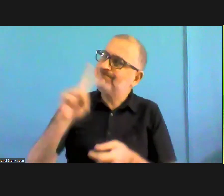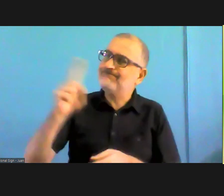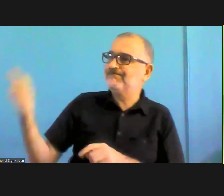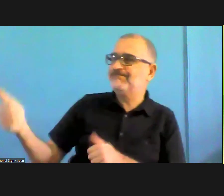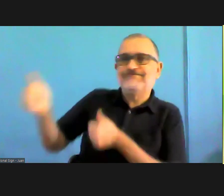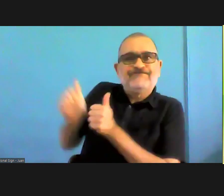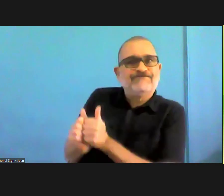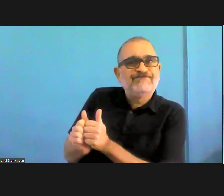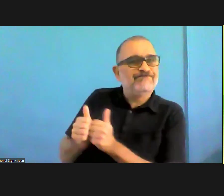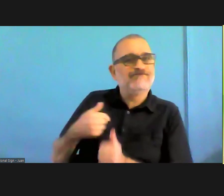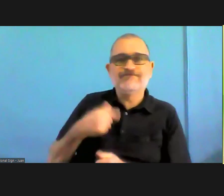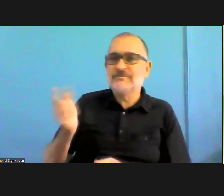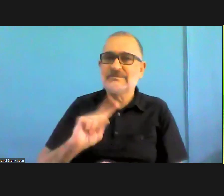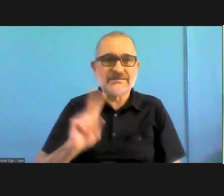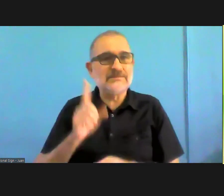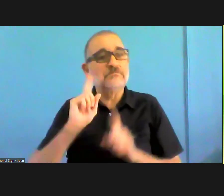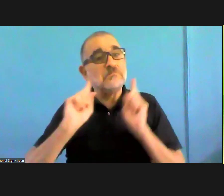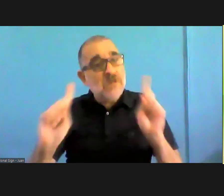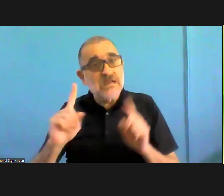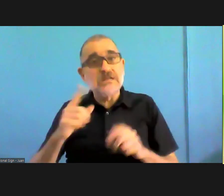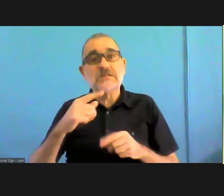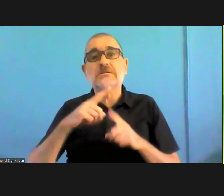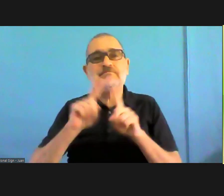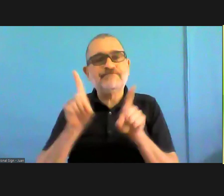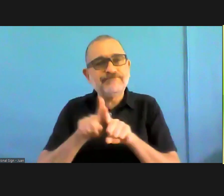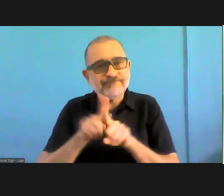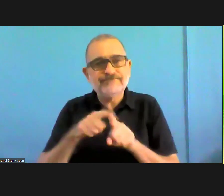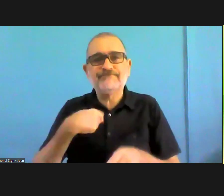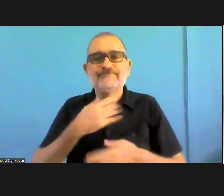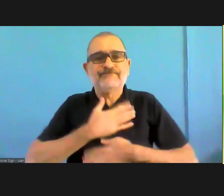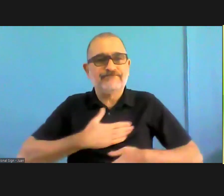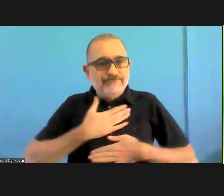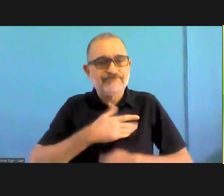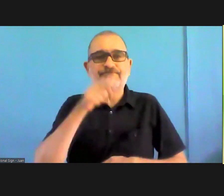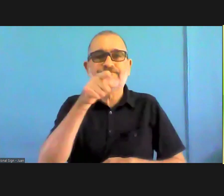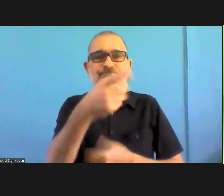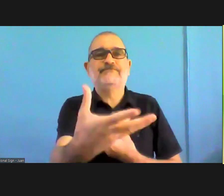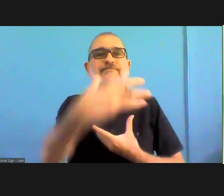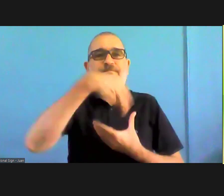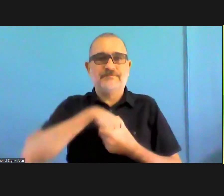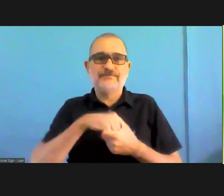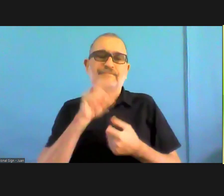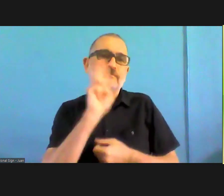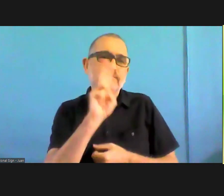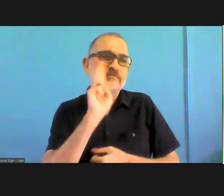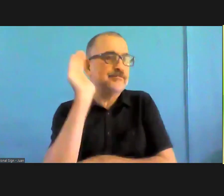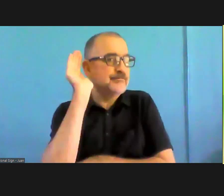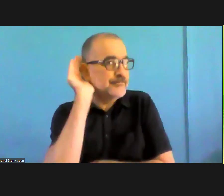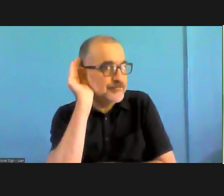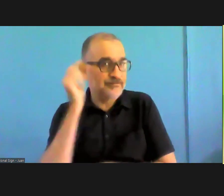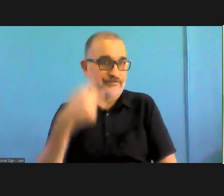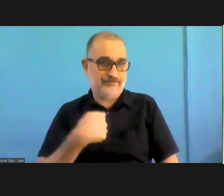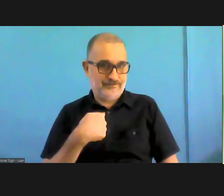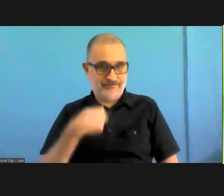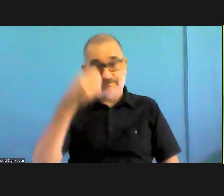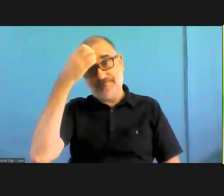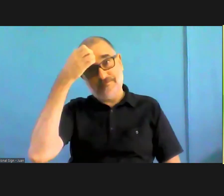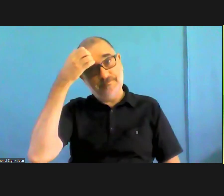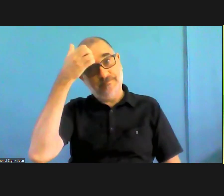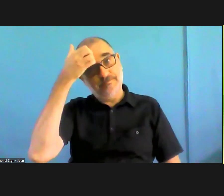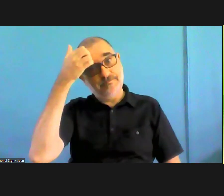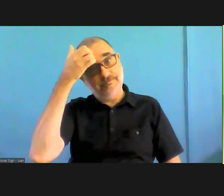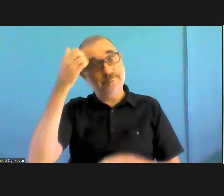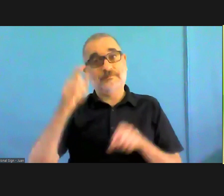manifestar que desde el Ministerio de Salud de Paraguay celebramos espacios como estos en donde podemos hacer intercambio de